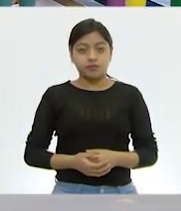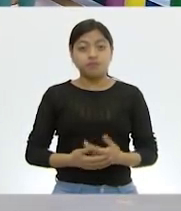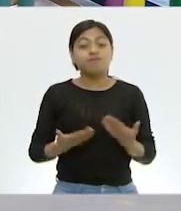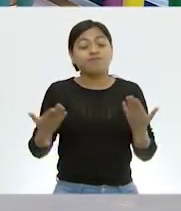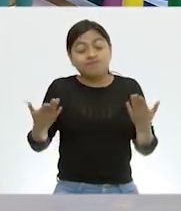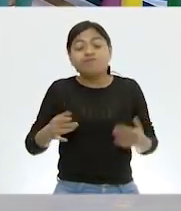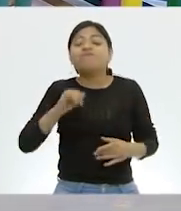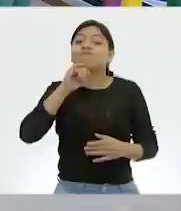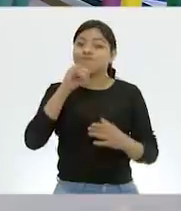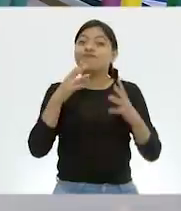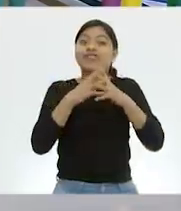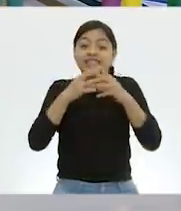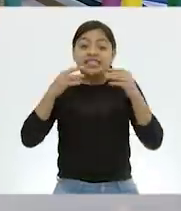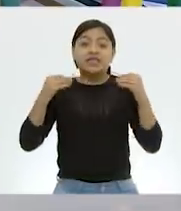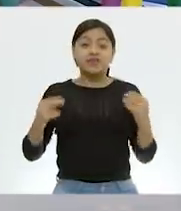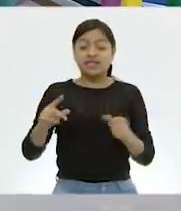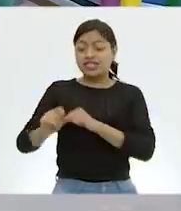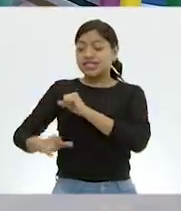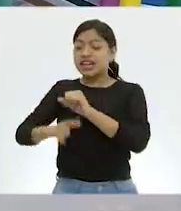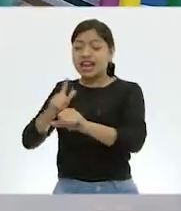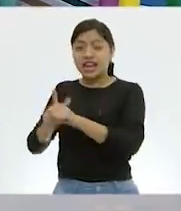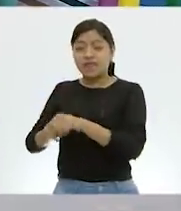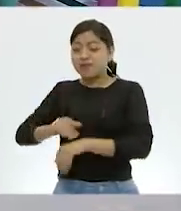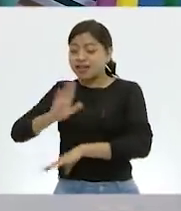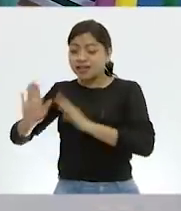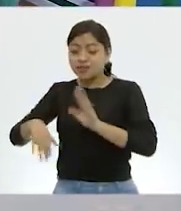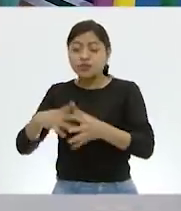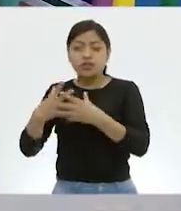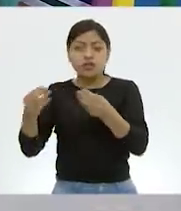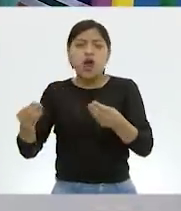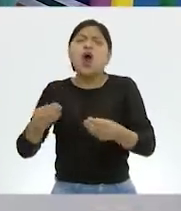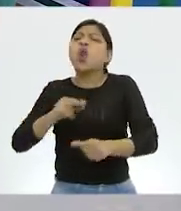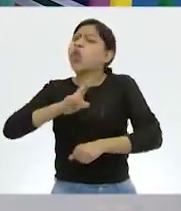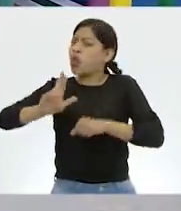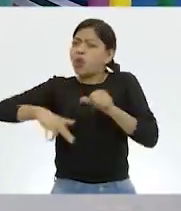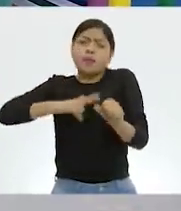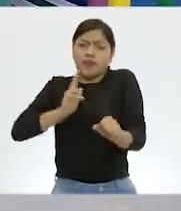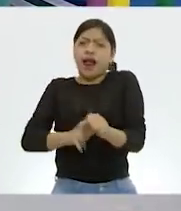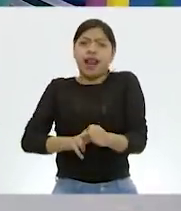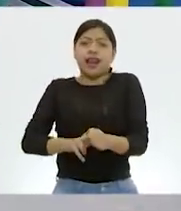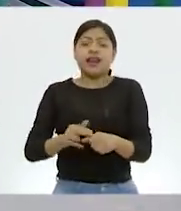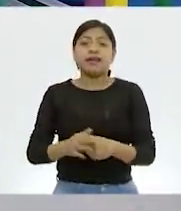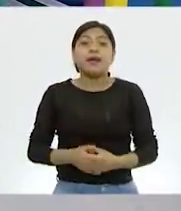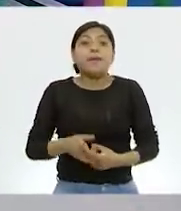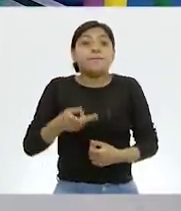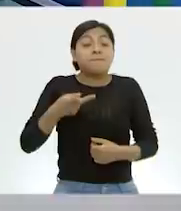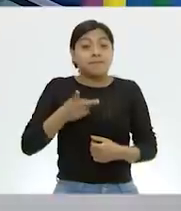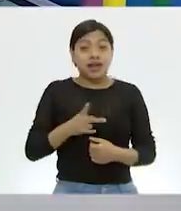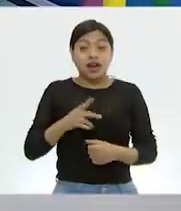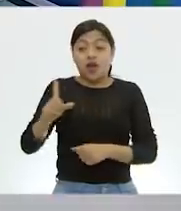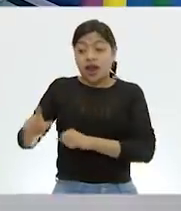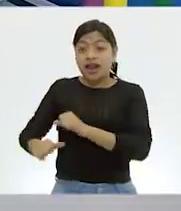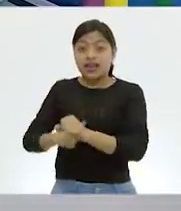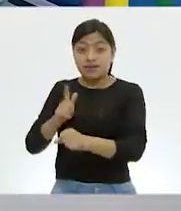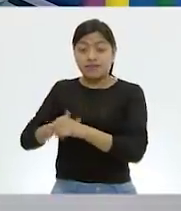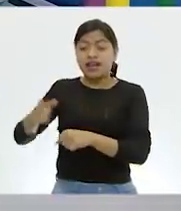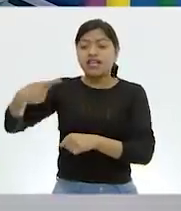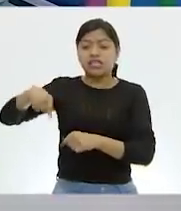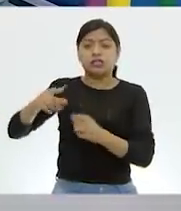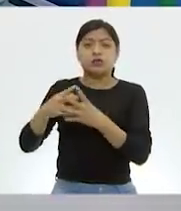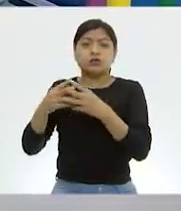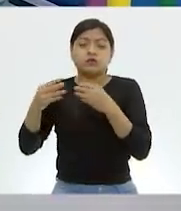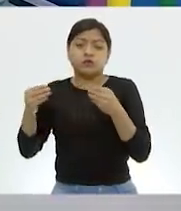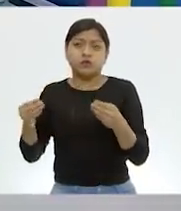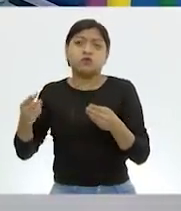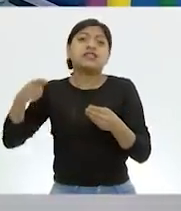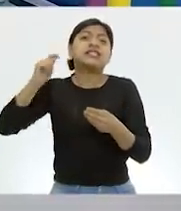La desaparición de las especies es un proceso natural de los ecosistemas. Las especies pueden desaparecer por